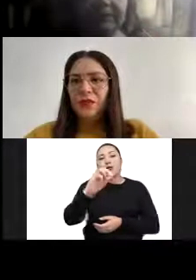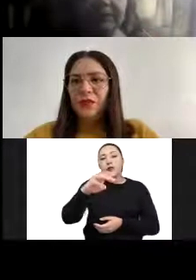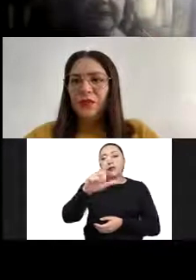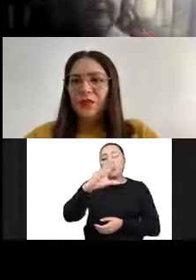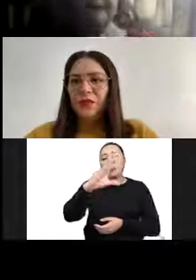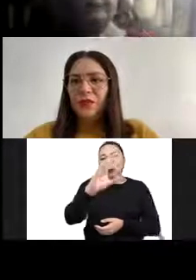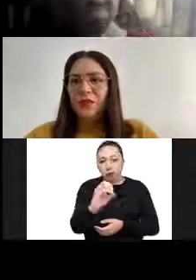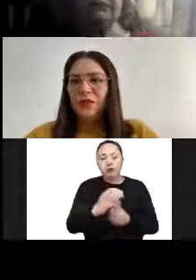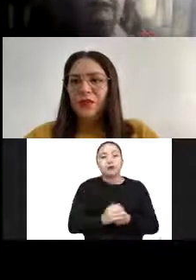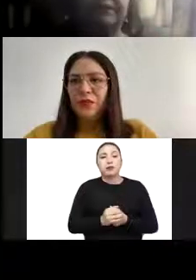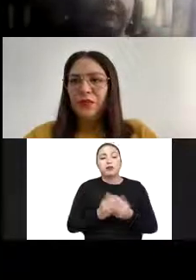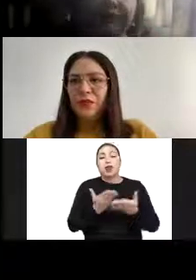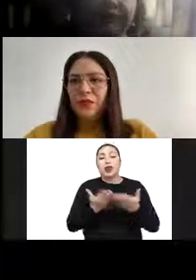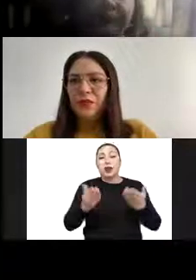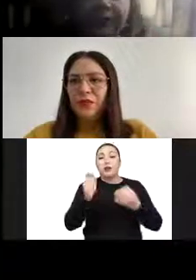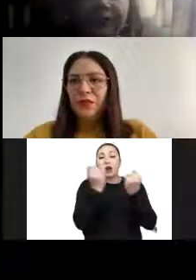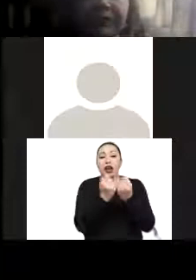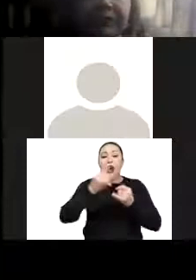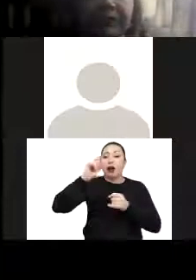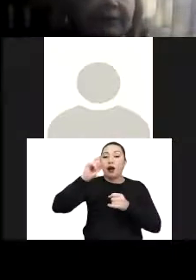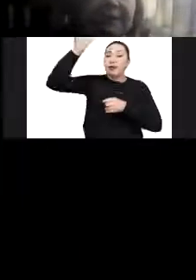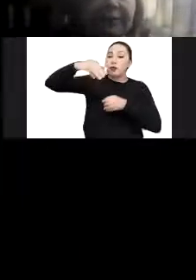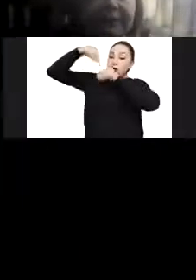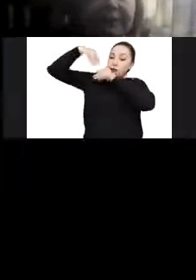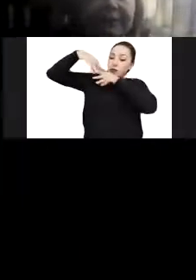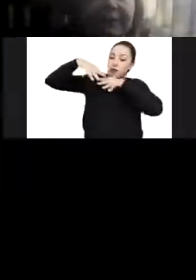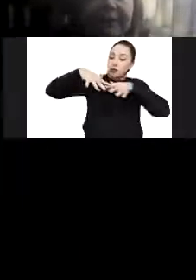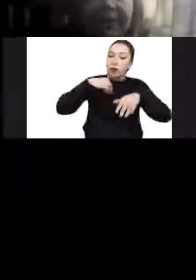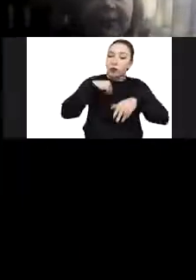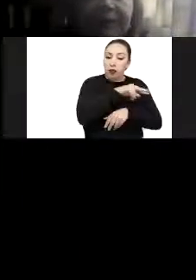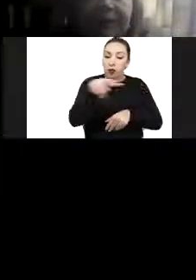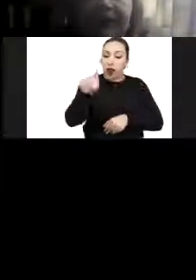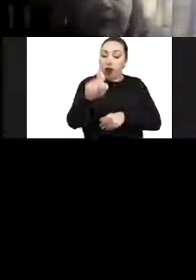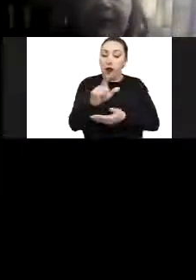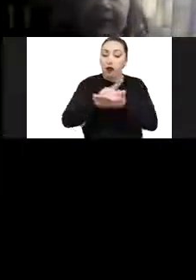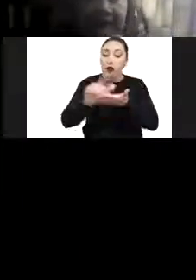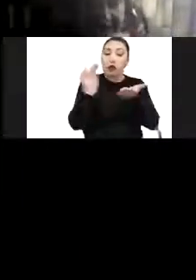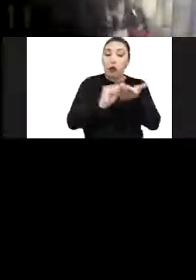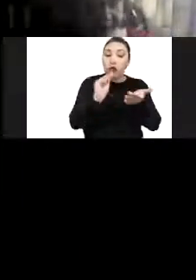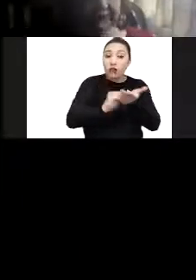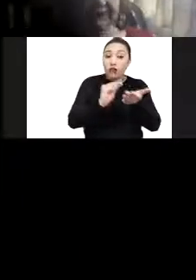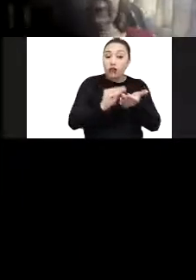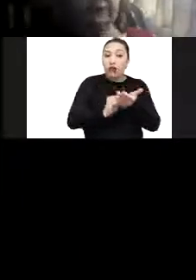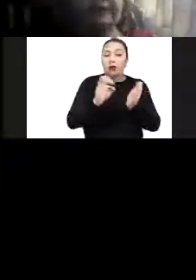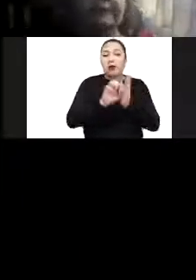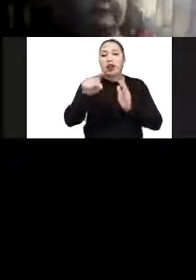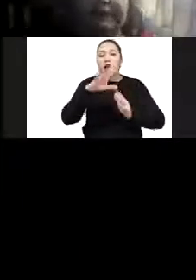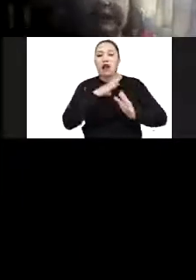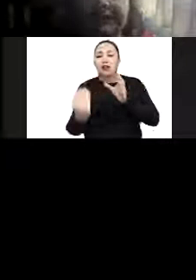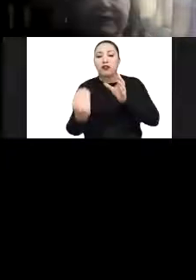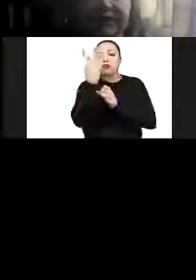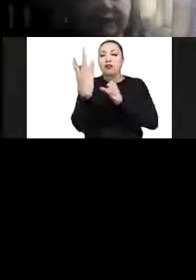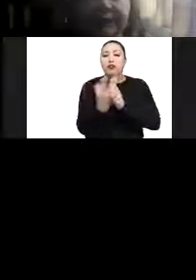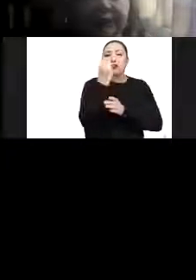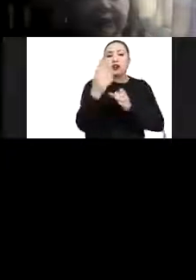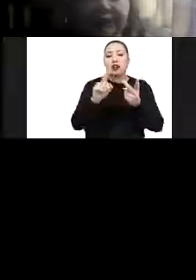Entre los manantiales, donde todavía encontramos que brota agua limpia perennemente, podemos mencionar el de las fuentes brotantes, el de Santa